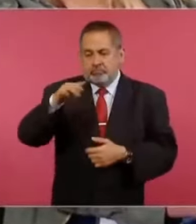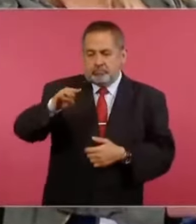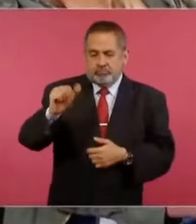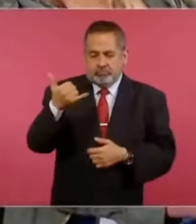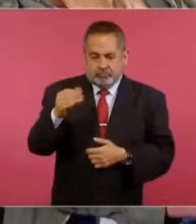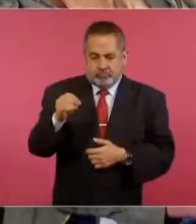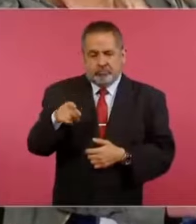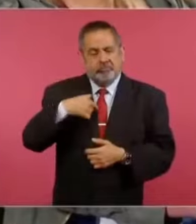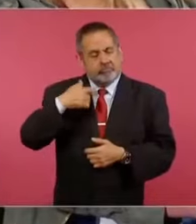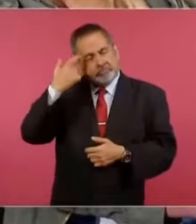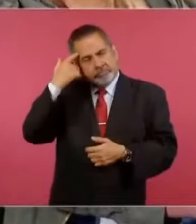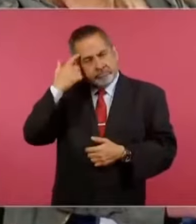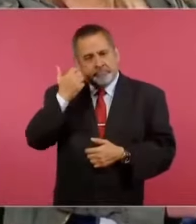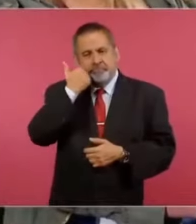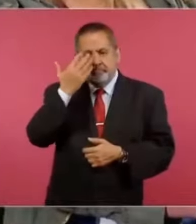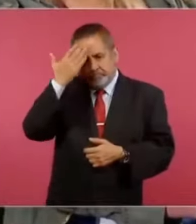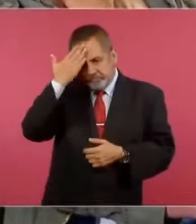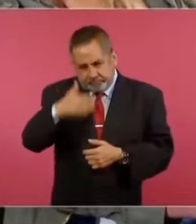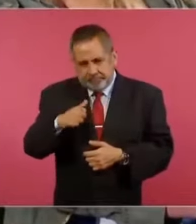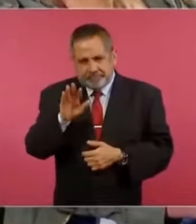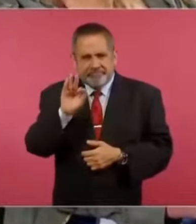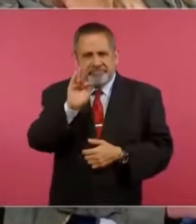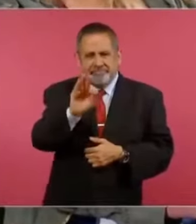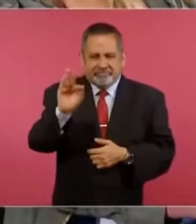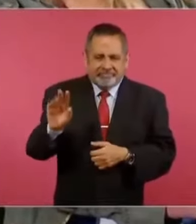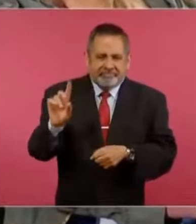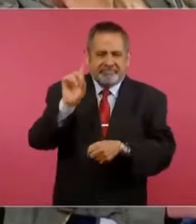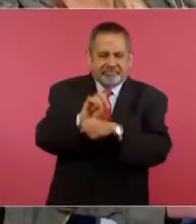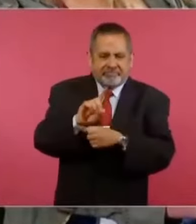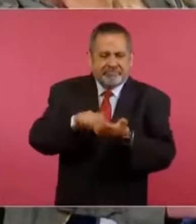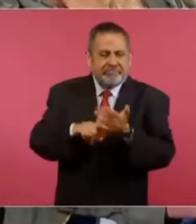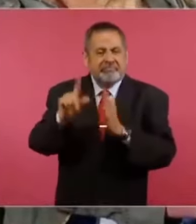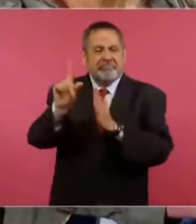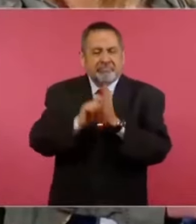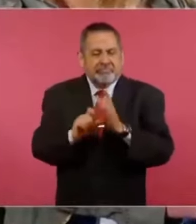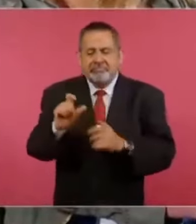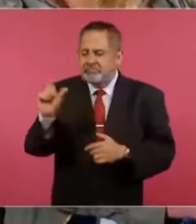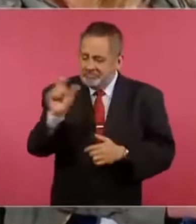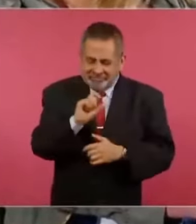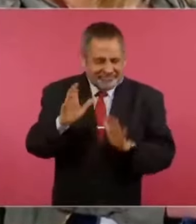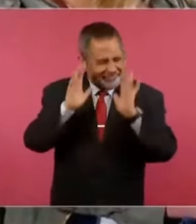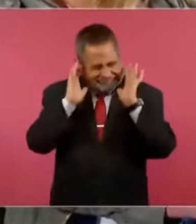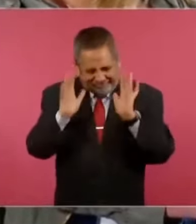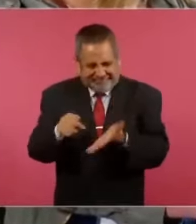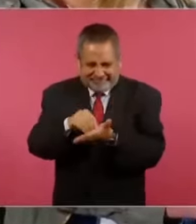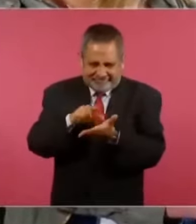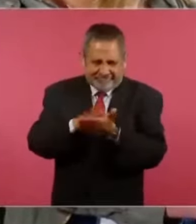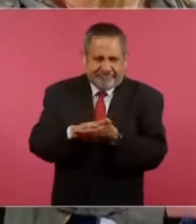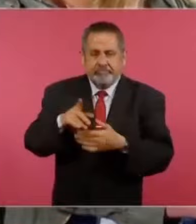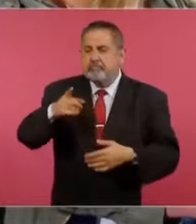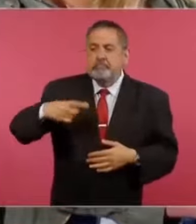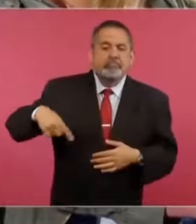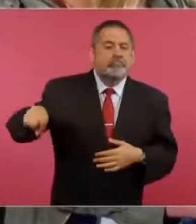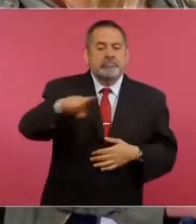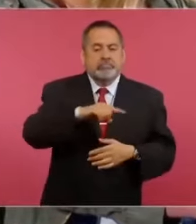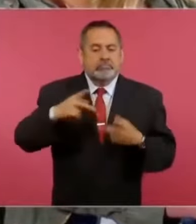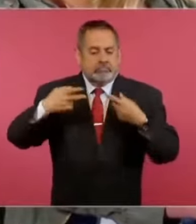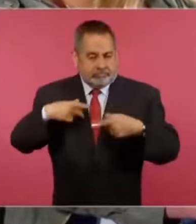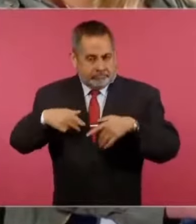quisiera saber o precisar la fecha o el mes de cuándo estarían ya los trabajadores